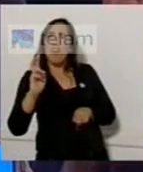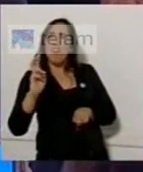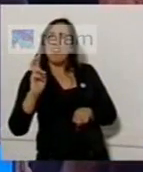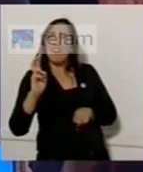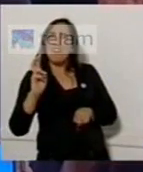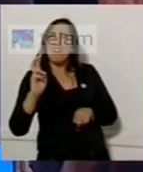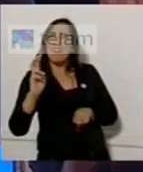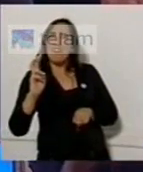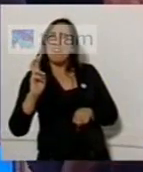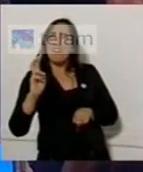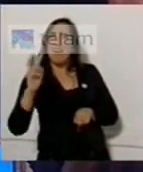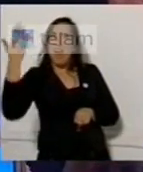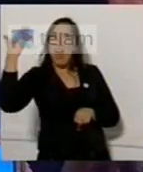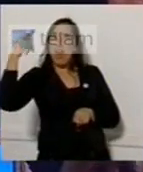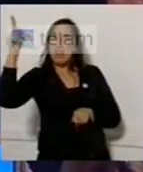qué?